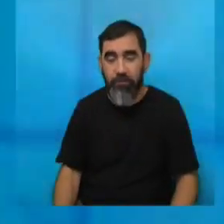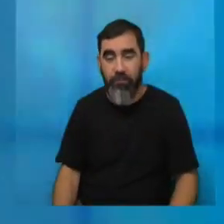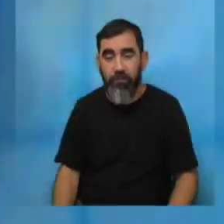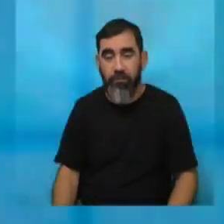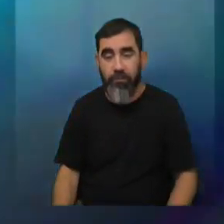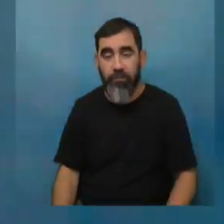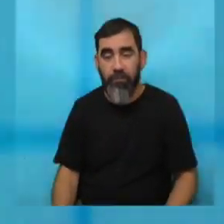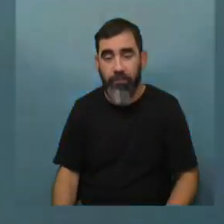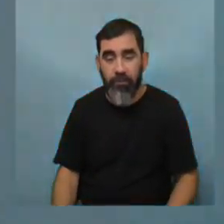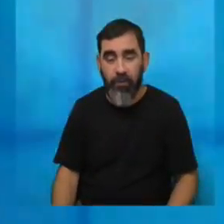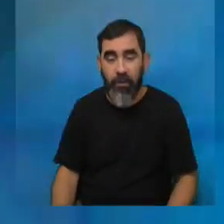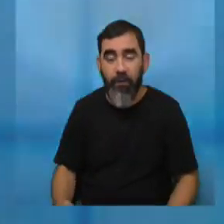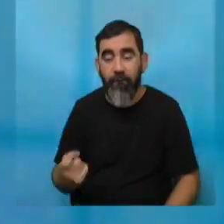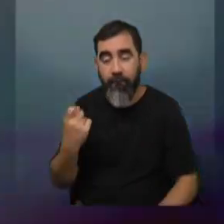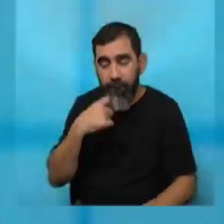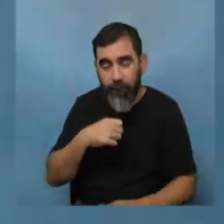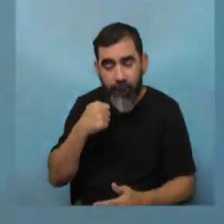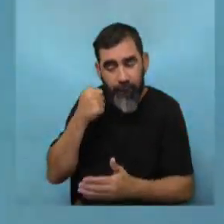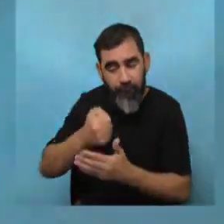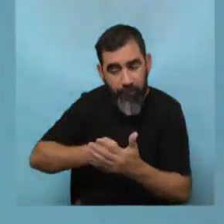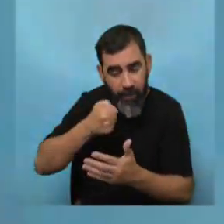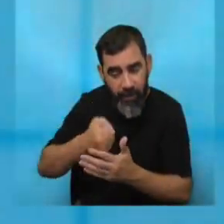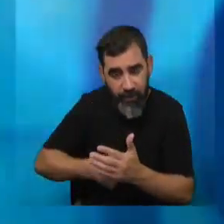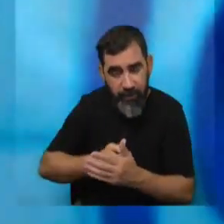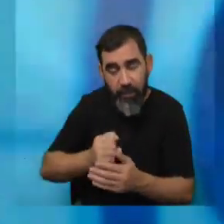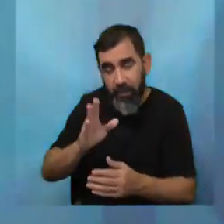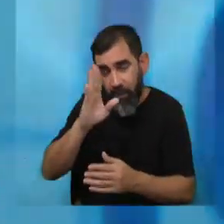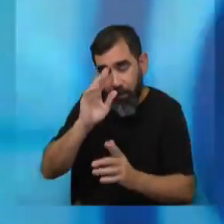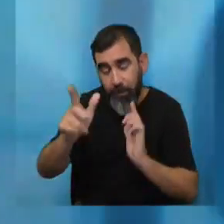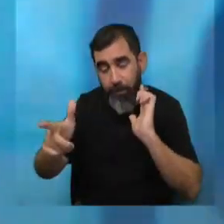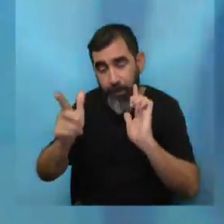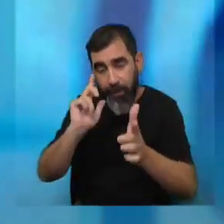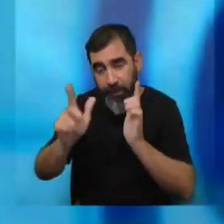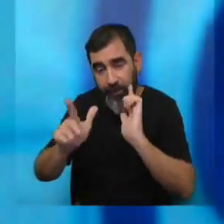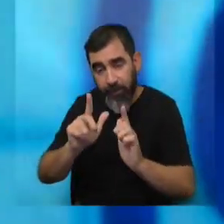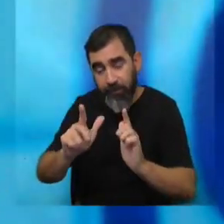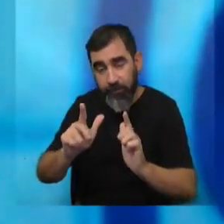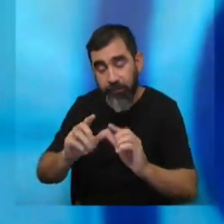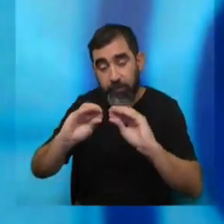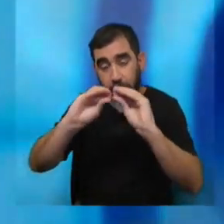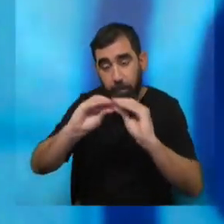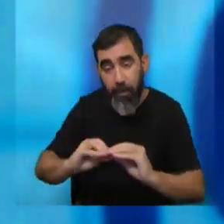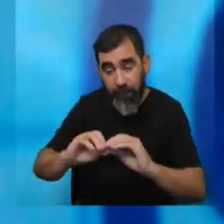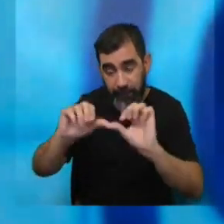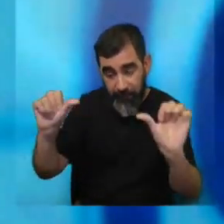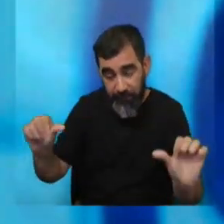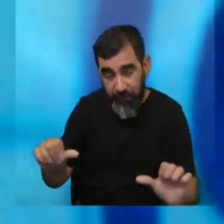Y sí, falta trabajo para aprender a disfrutar y hacer la matemática